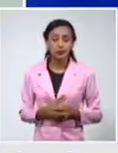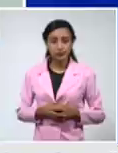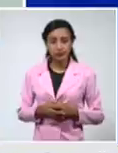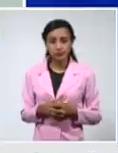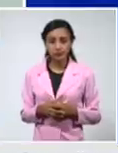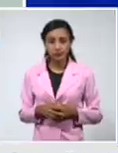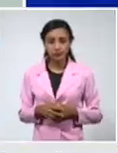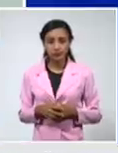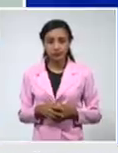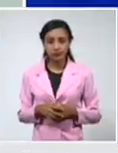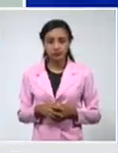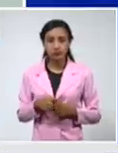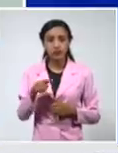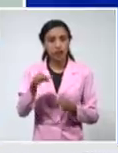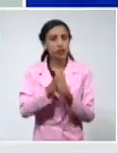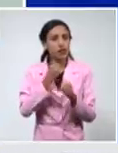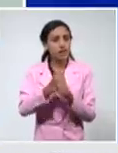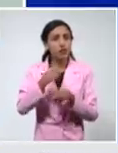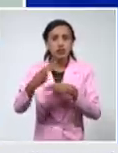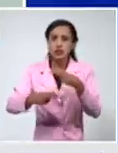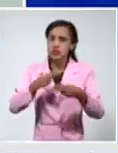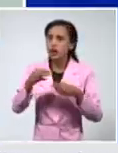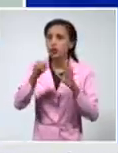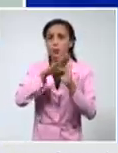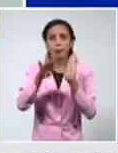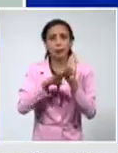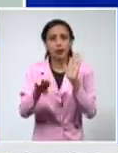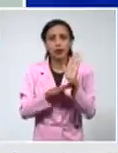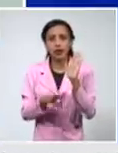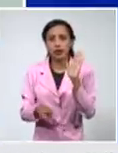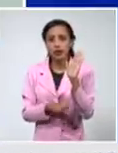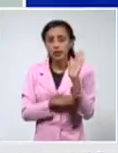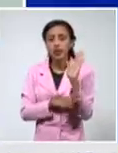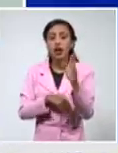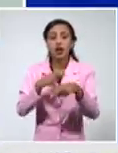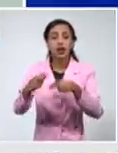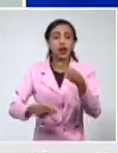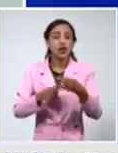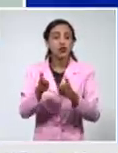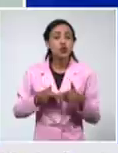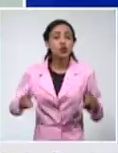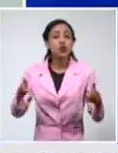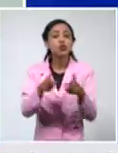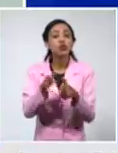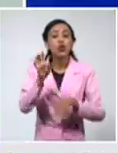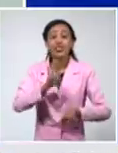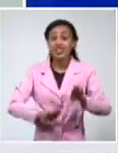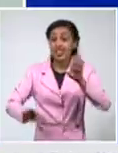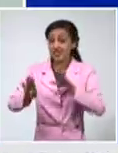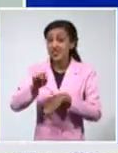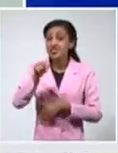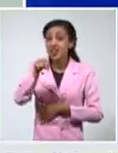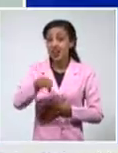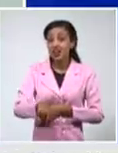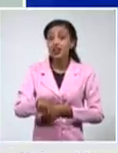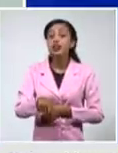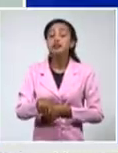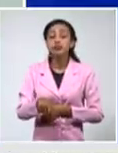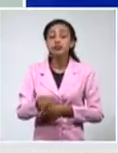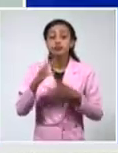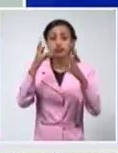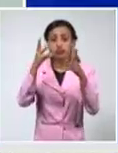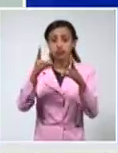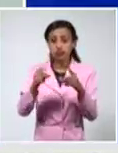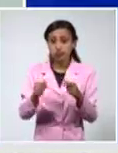del trabajo que se viene haciendo, las medidas que ha adoptado el Consejo de Defensa, pues es una cifra